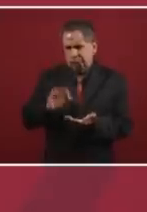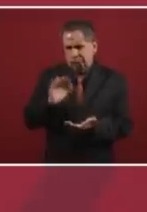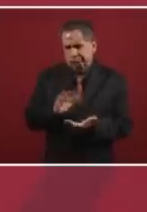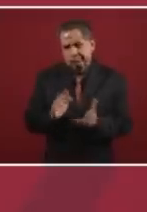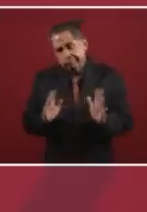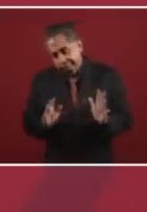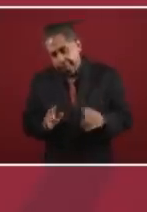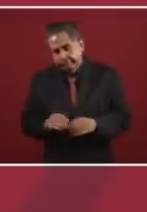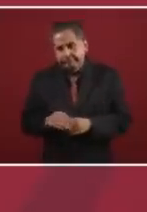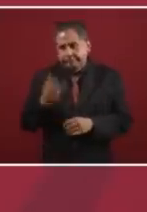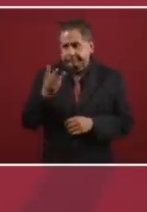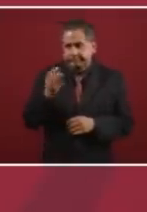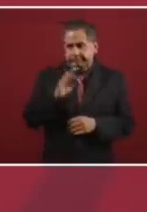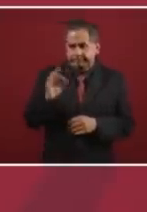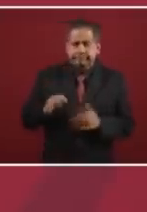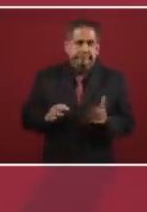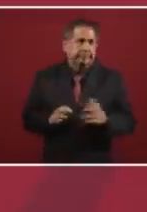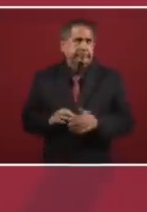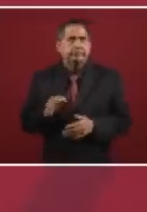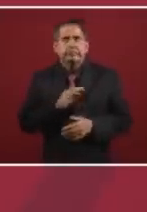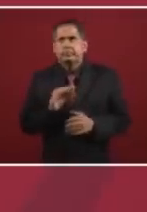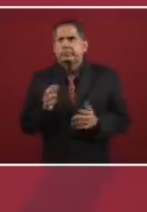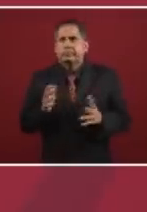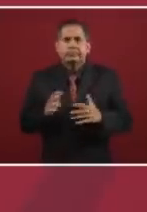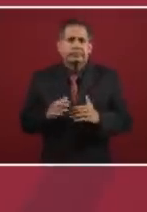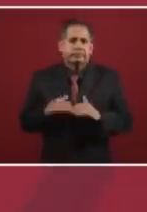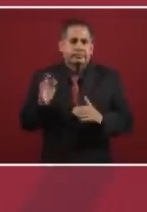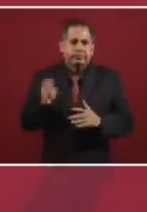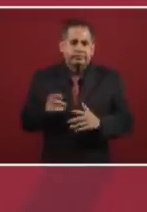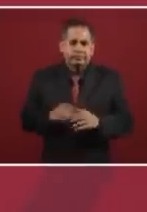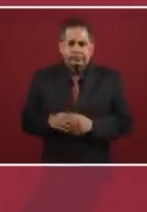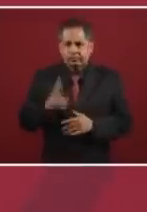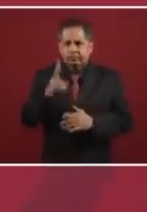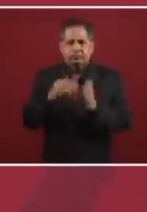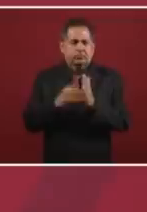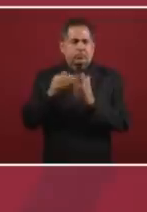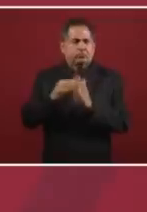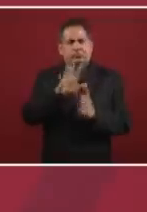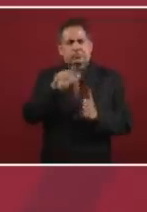de todas maneras estamos hablando de más de 2.500.000